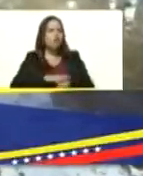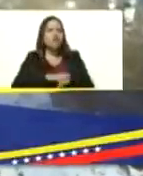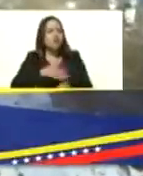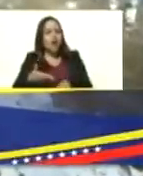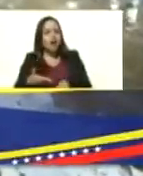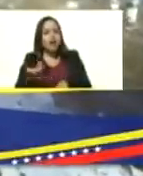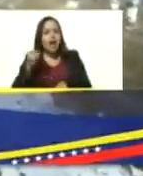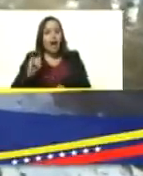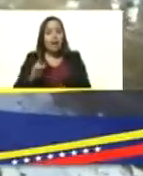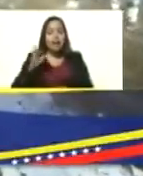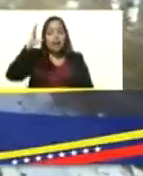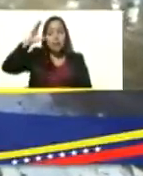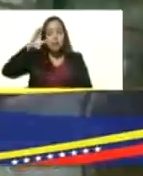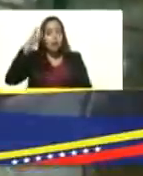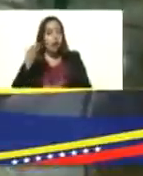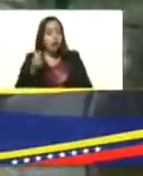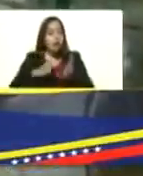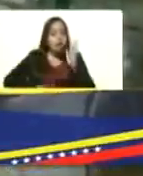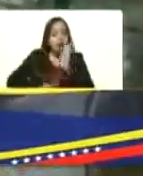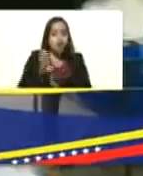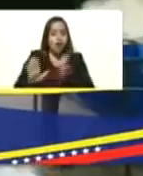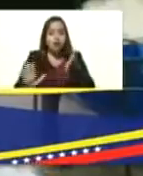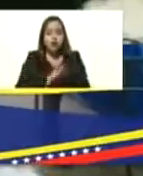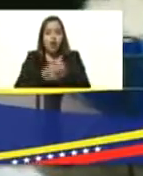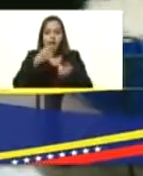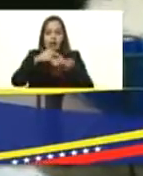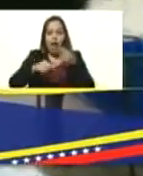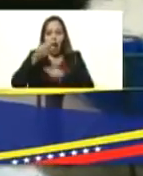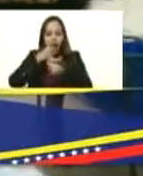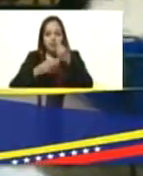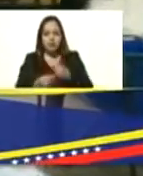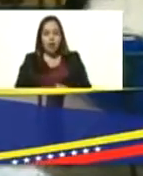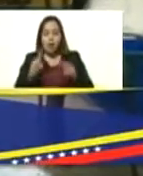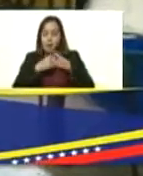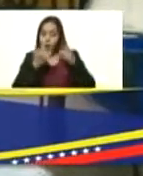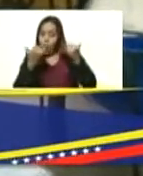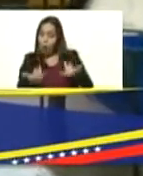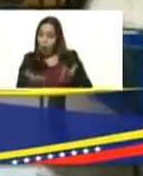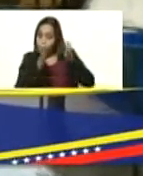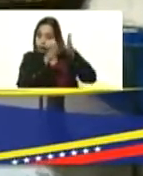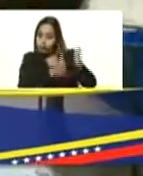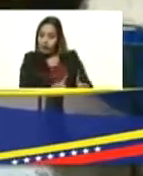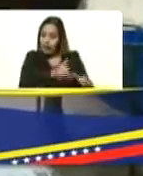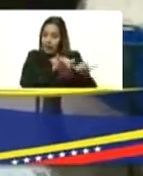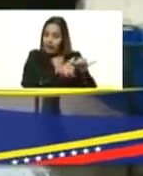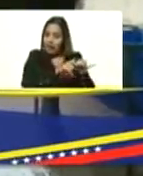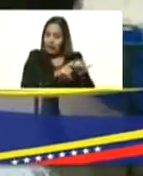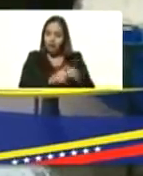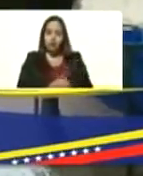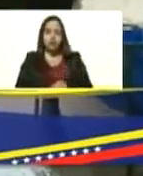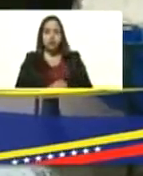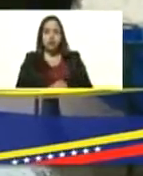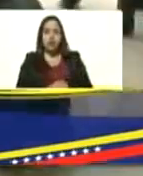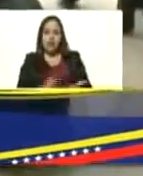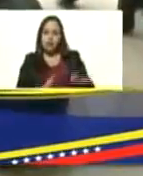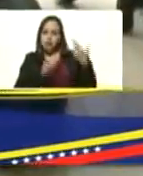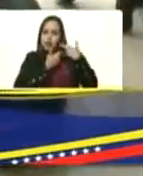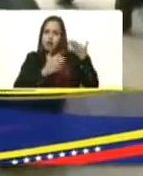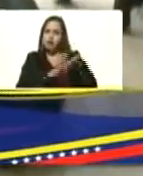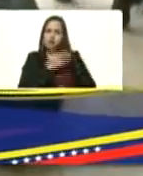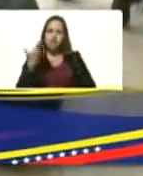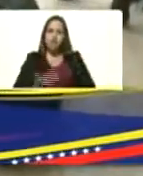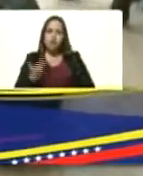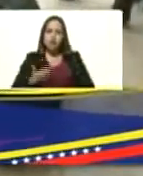alta potencialidad es el elemento productivo pero vamos a dejar al compañero ingeniero agrónomo que gente de esta